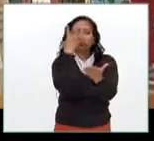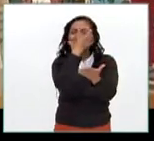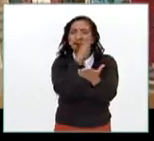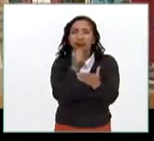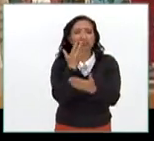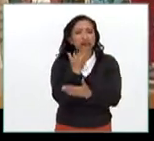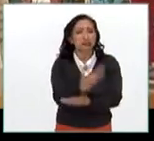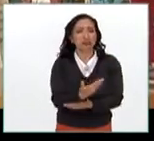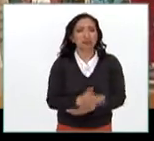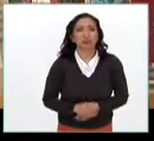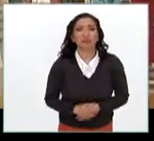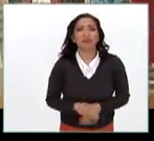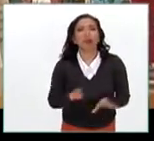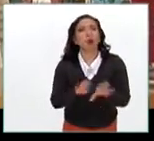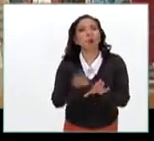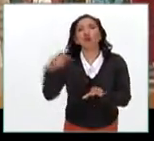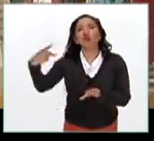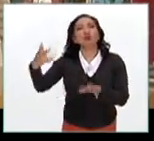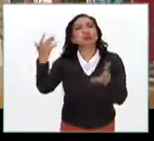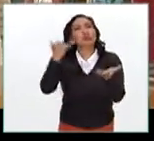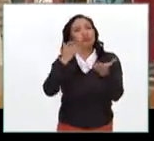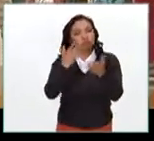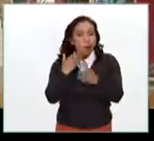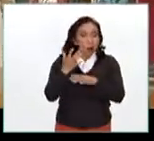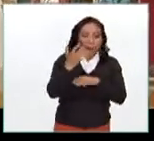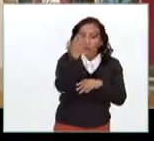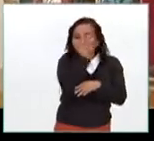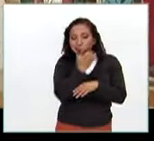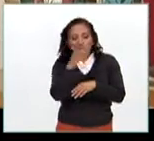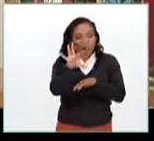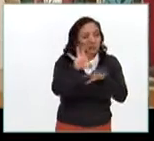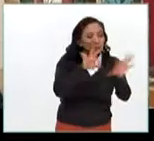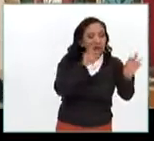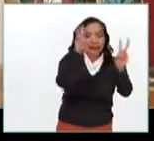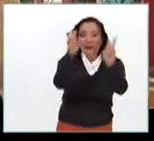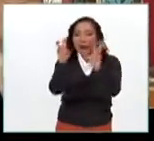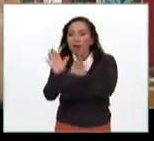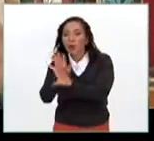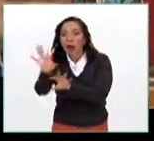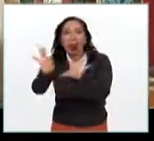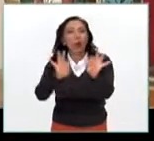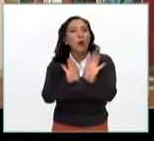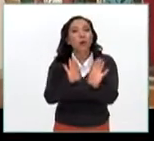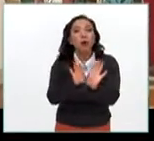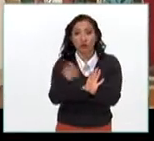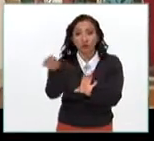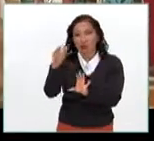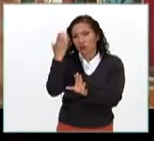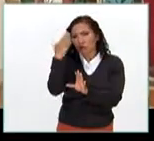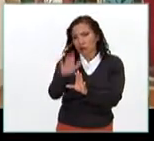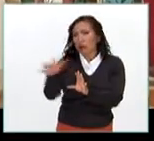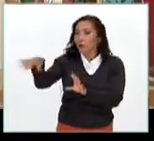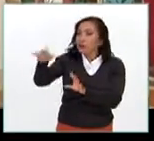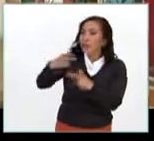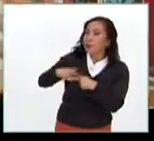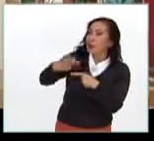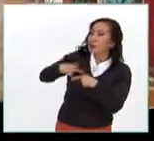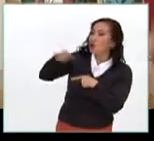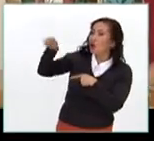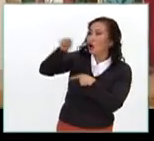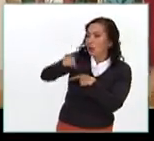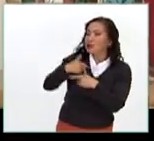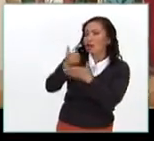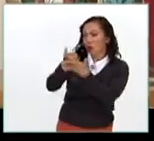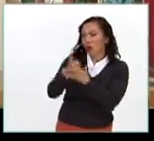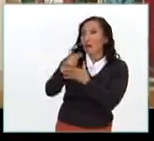estupendos, ¿no? Absolutamente. ¿Cómo deciden qué títulos publicar? Porque ahora me imagino que en lugar de solo buscar algunos autores, hay